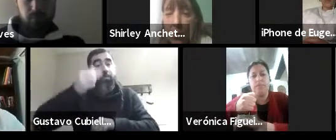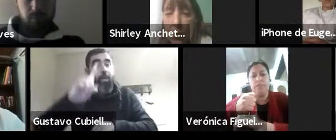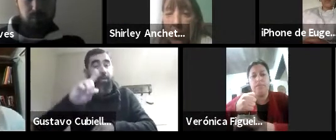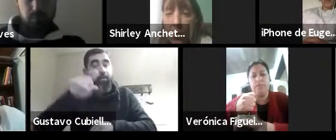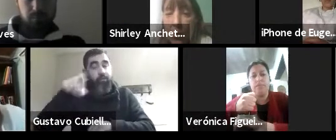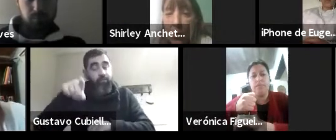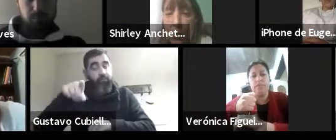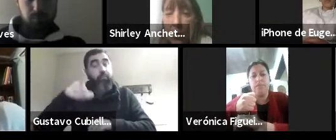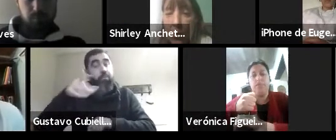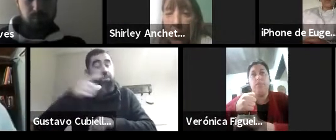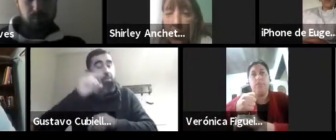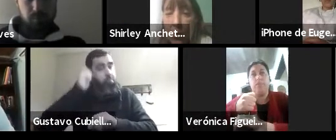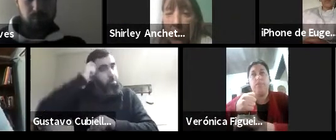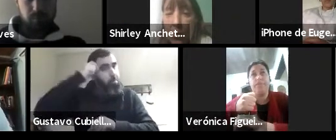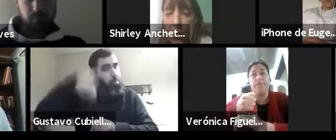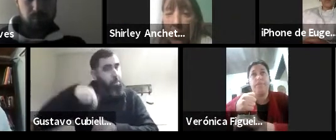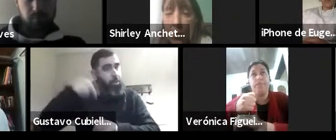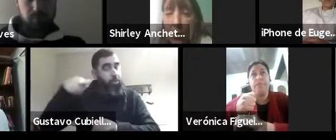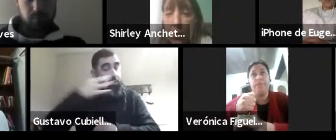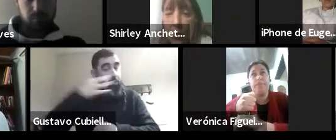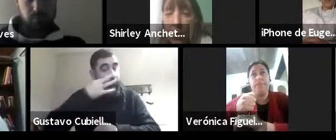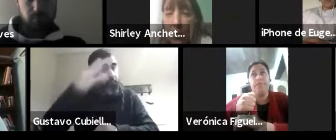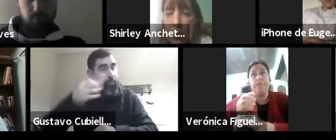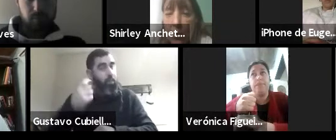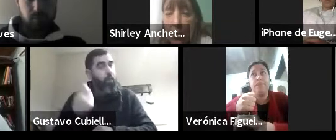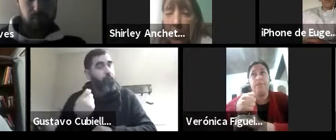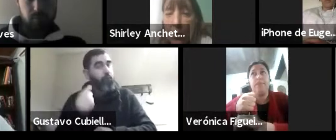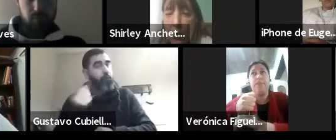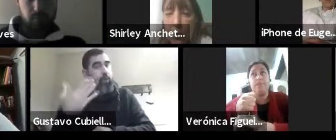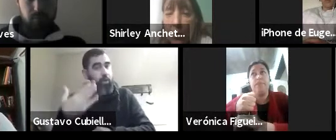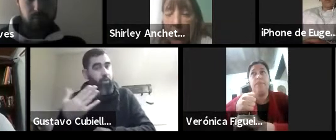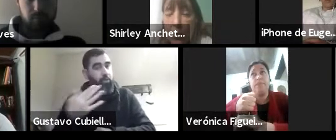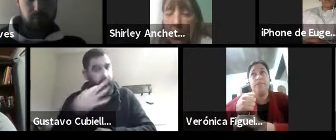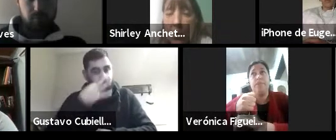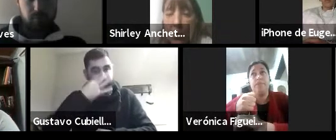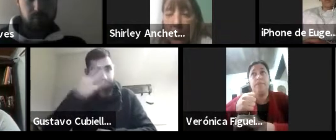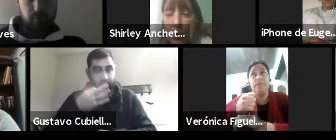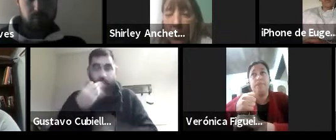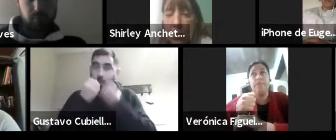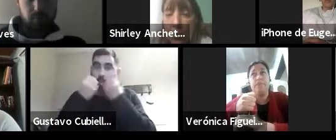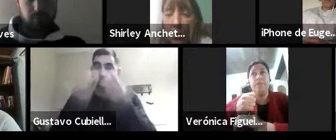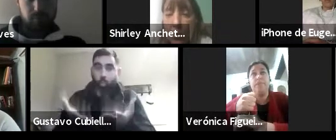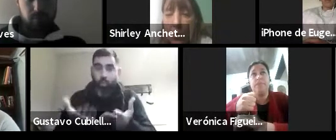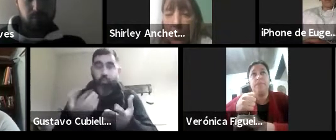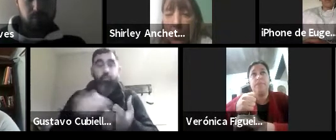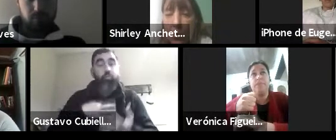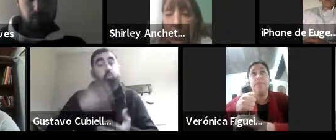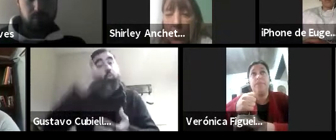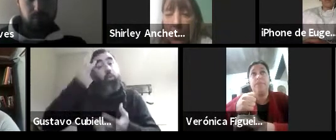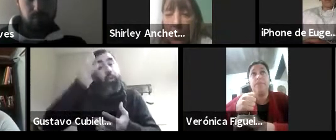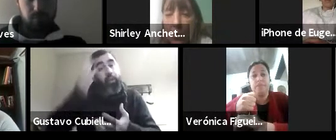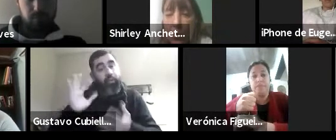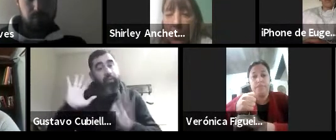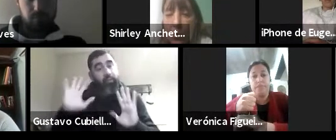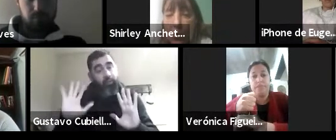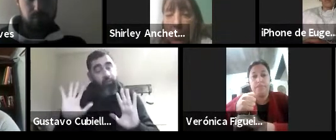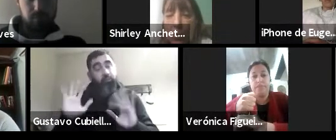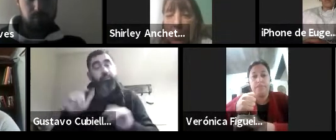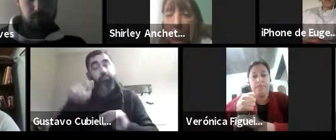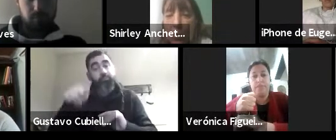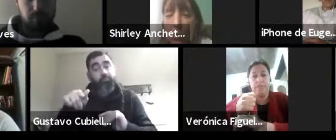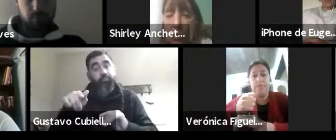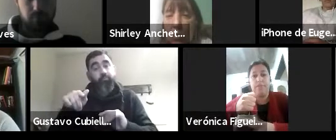implementado han sido sumamente valiosas, por lo cual en realidad creo que habiendo esto de